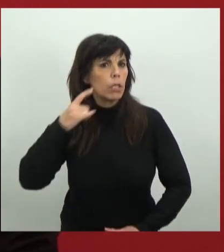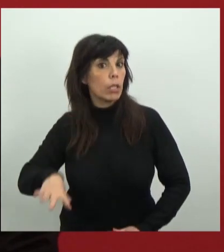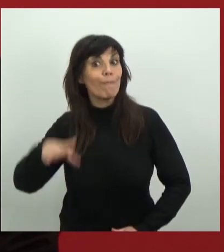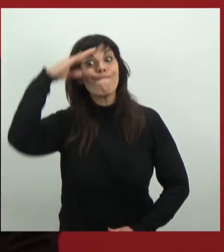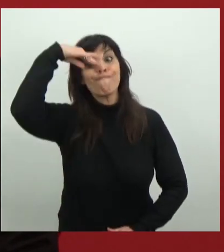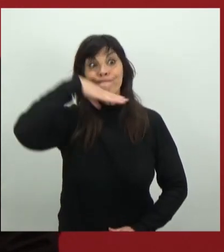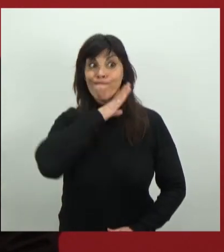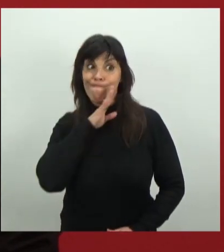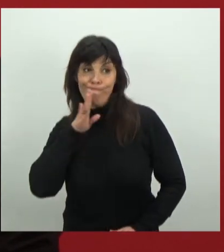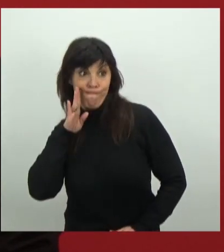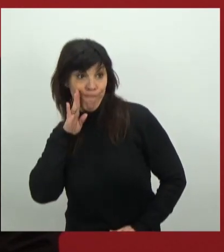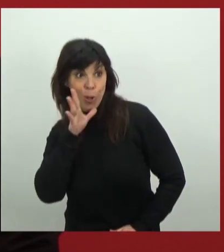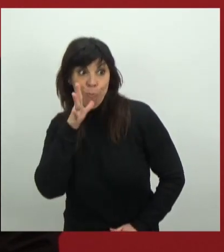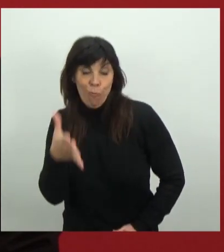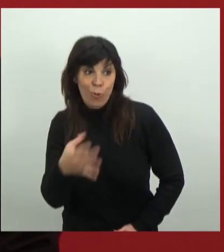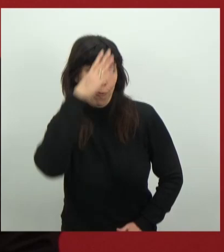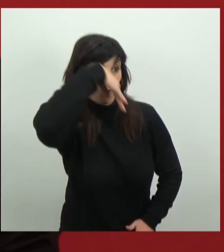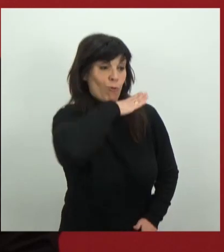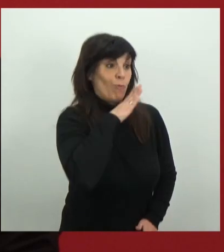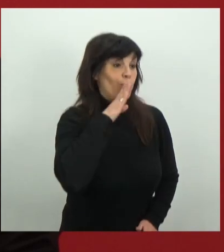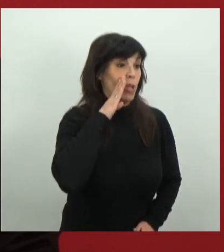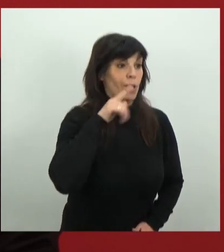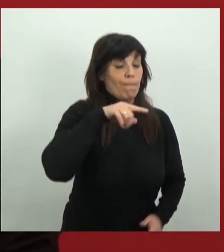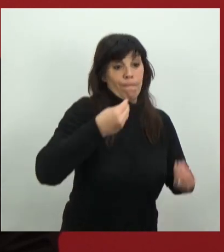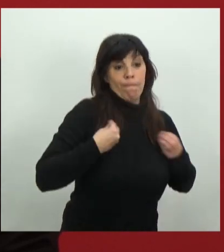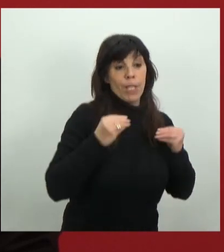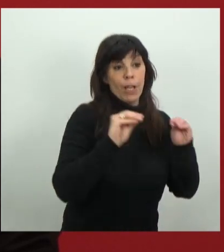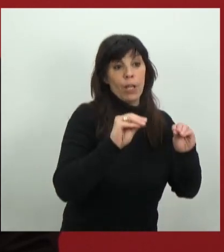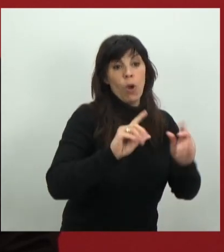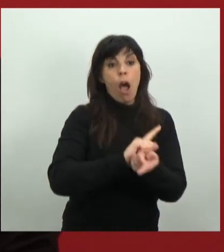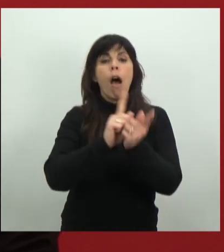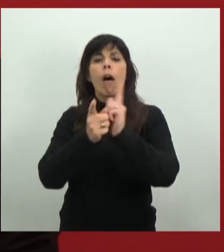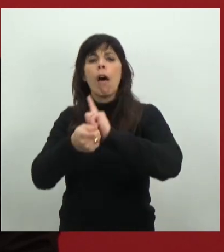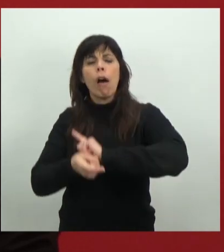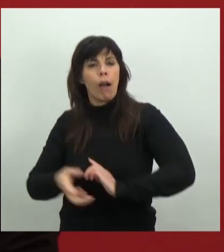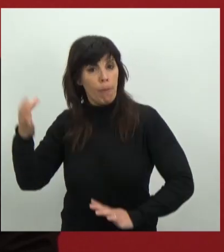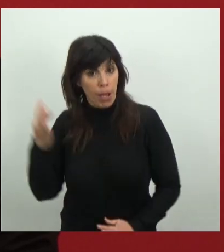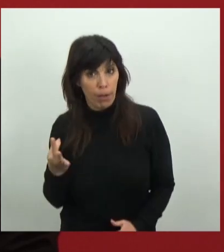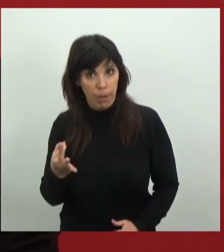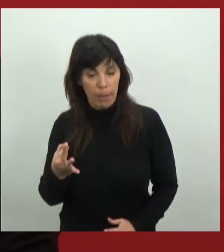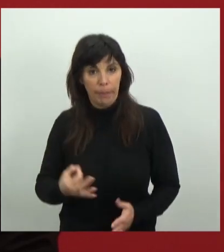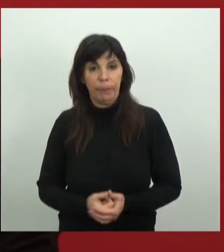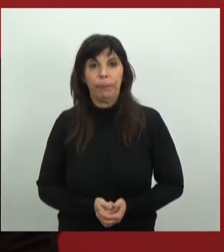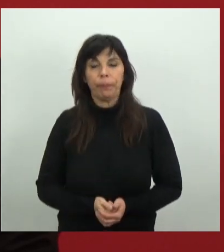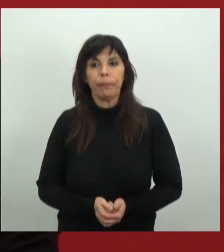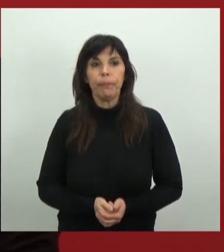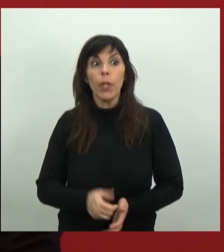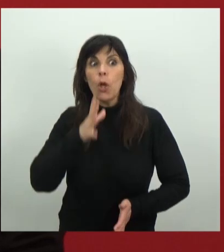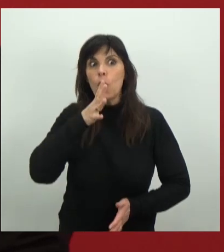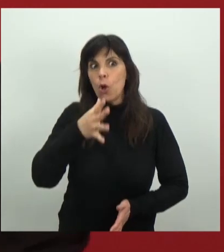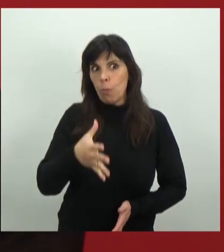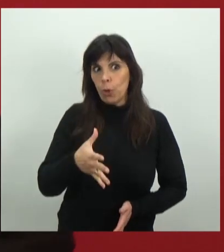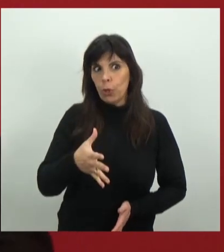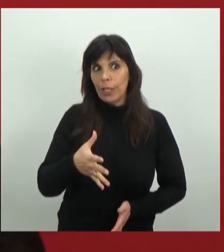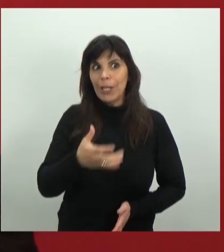Muchas veces son los padres que tienen que cambiar algo en su vida, que le quita el acceso a esos demonios a su